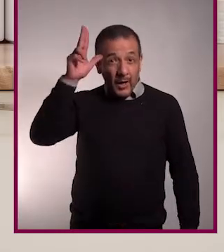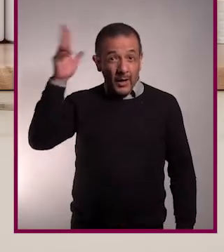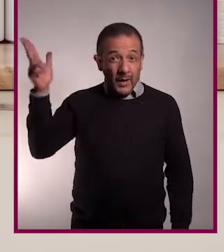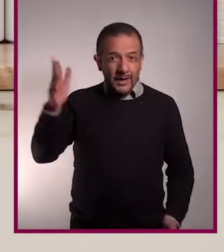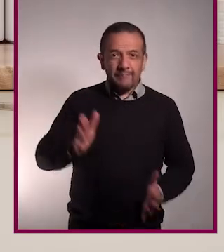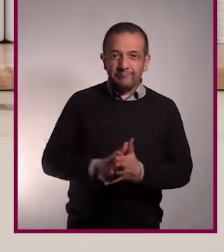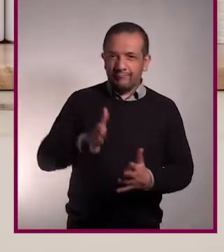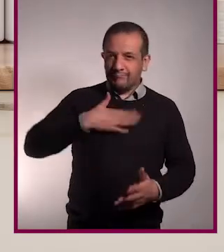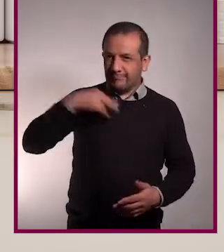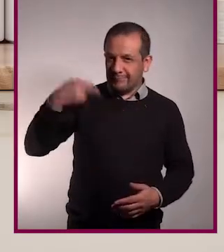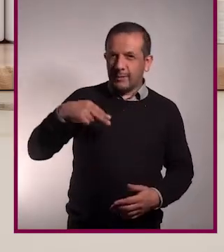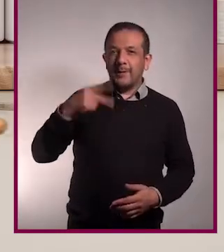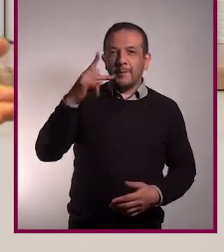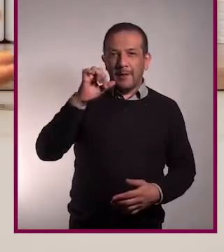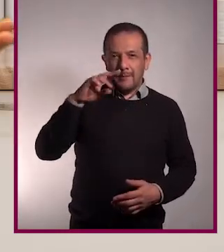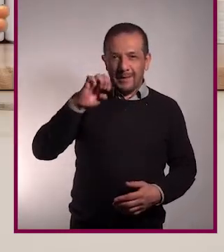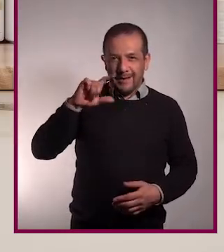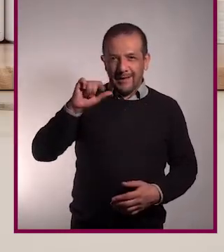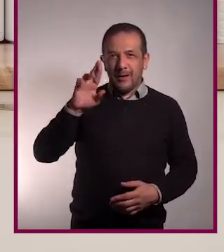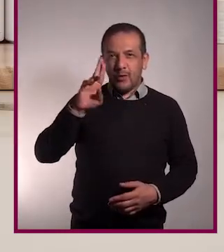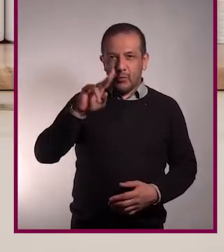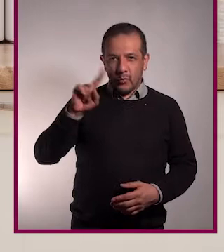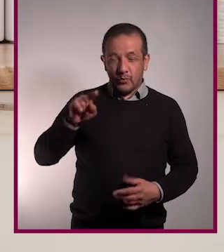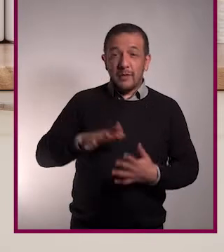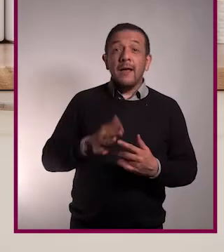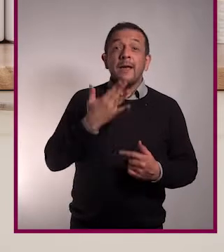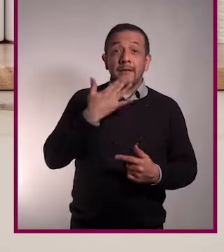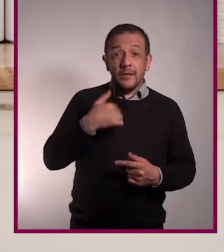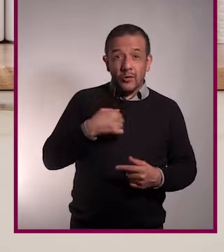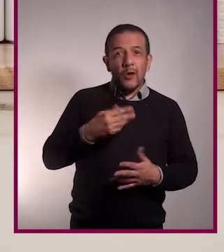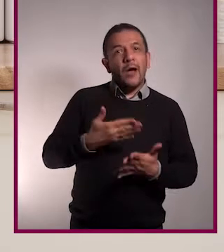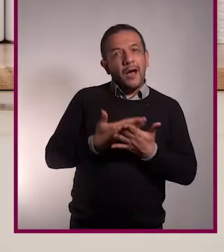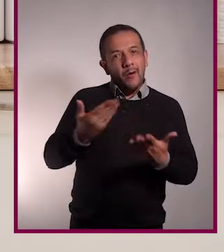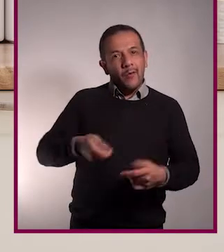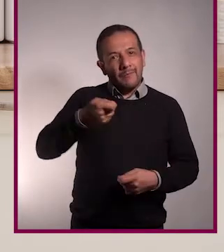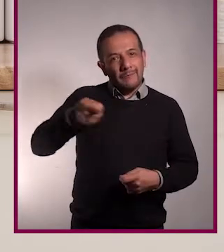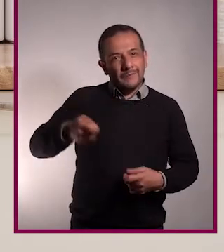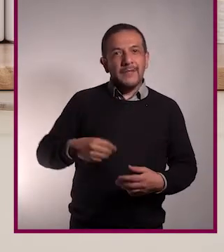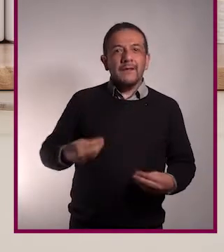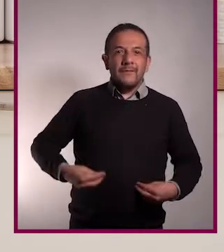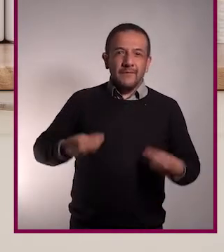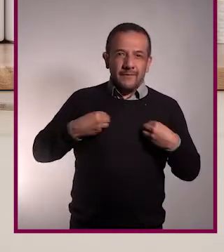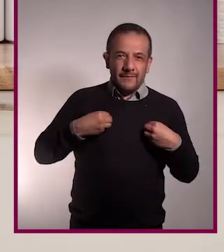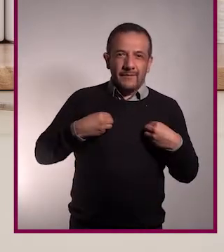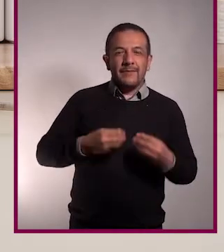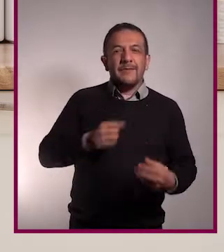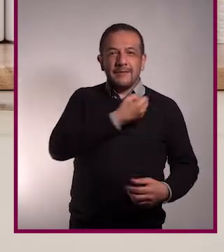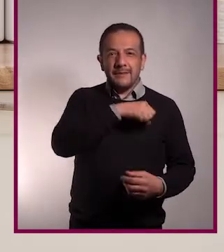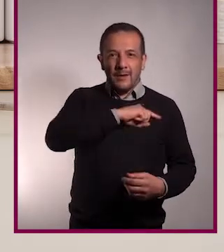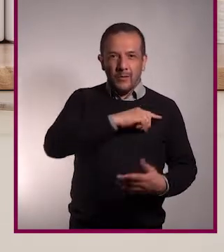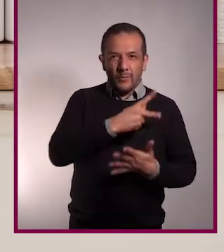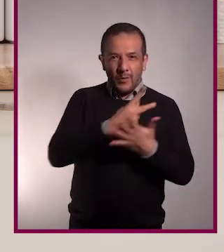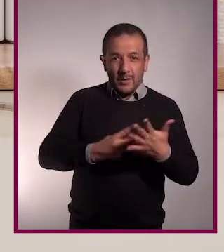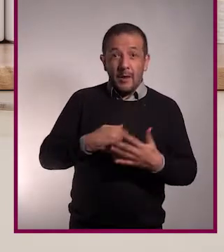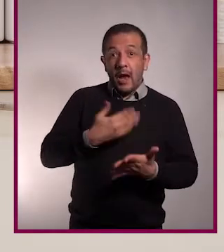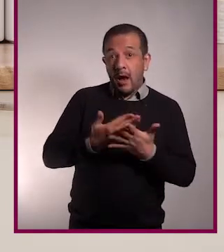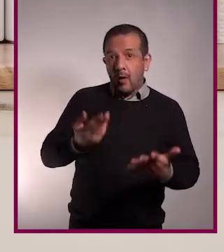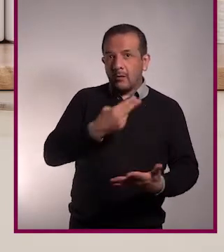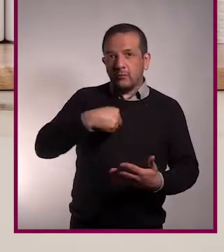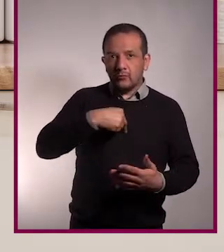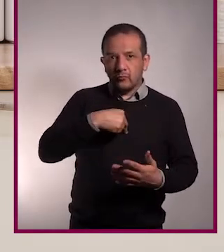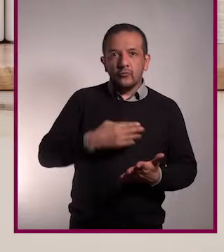Hola, yo soy Pamela Ruz y los saludo desde un nuevo programa de Vida Saludable. Hoy vamos a hablar sobre el impacto de los